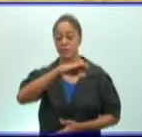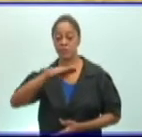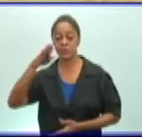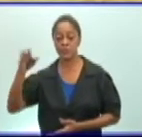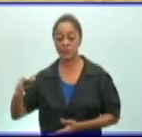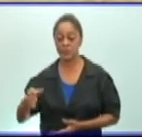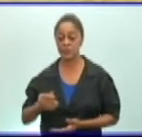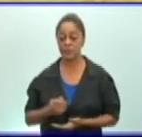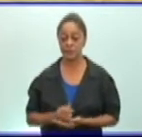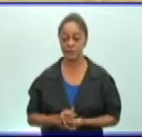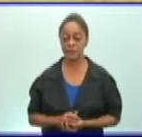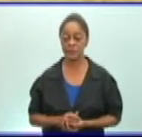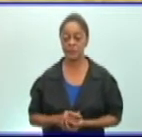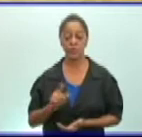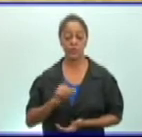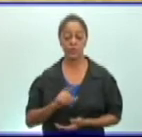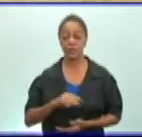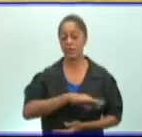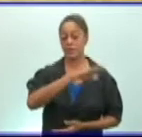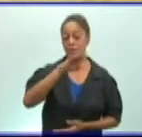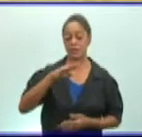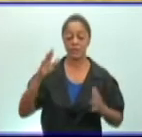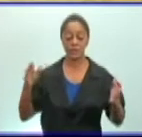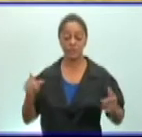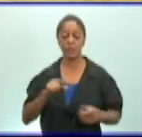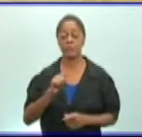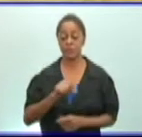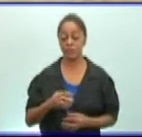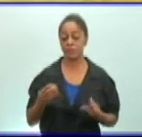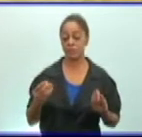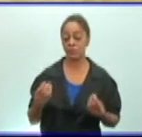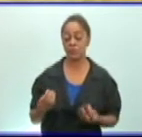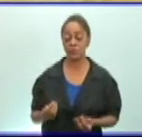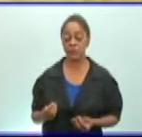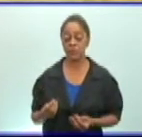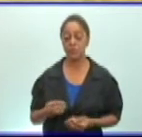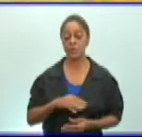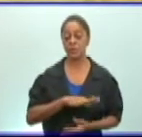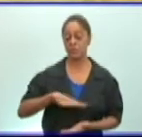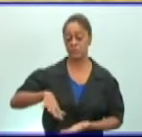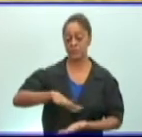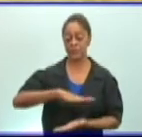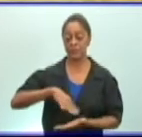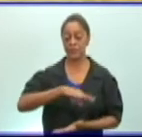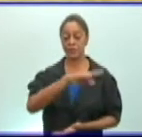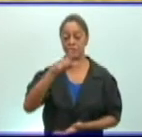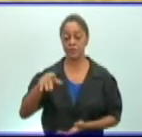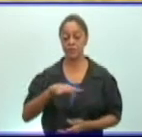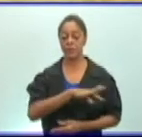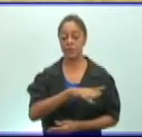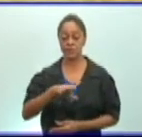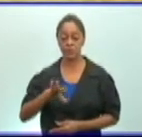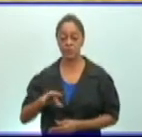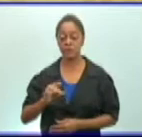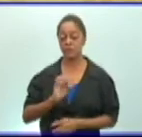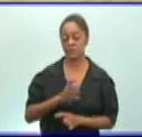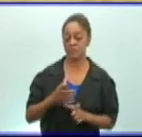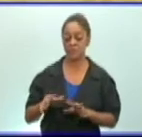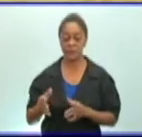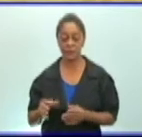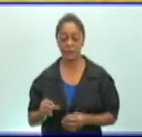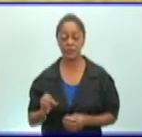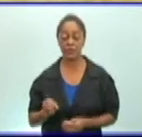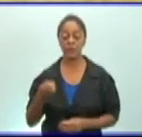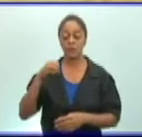montañoso. No eran grandes elevaciones, pero en su mayoría es un relieve montañoso. Las costas son irregulares, con